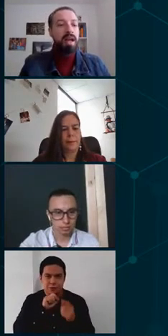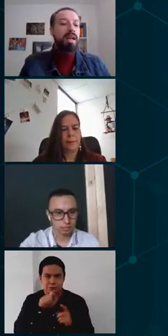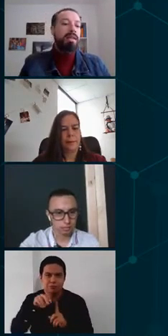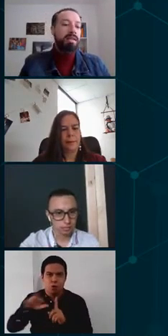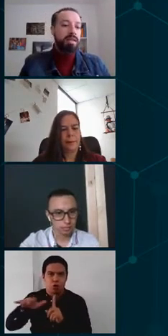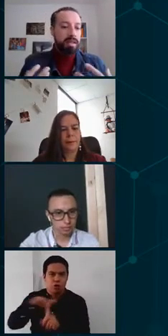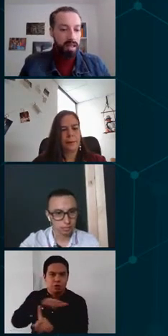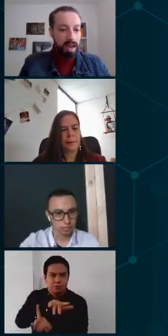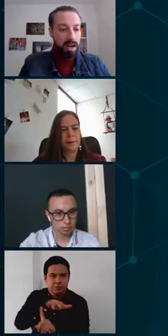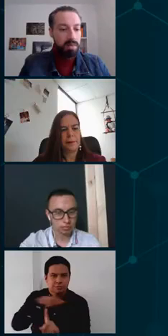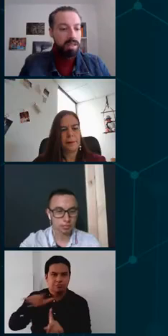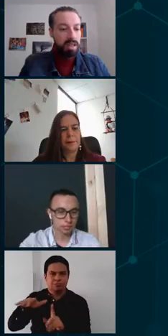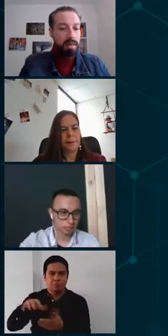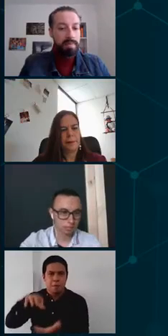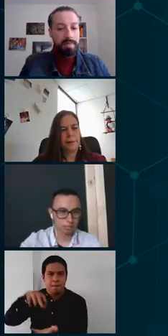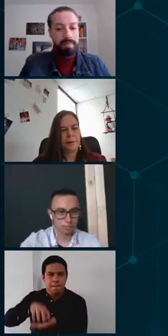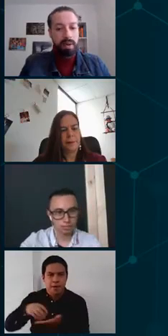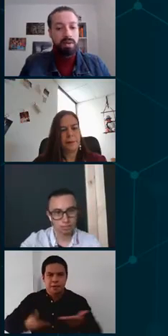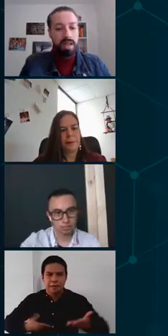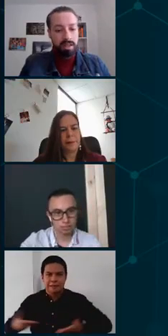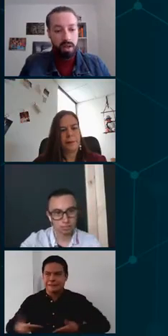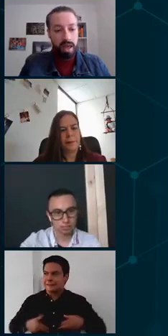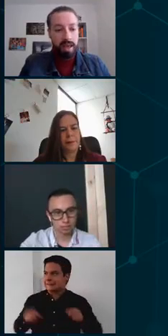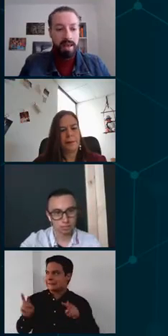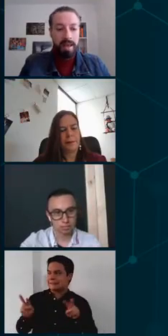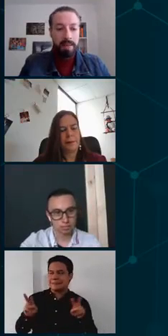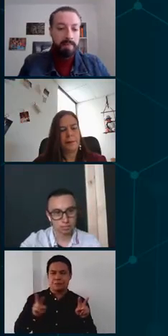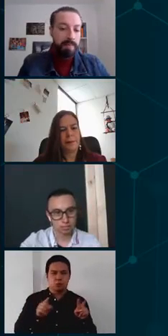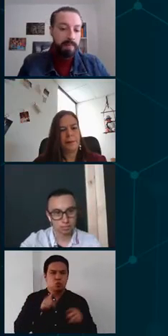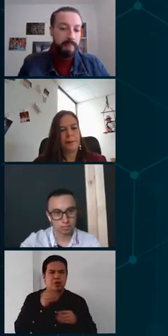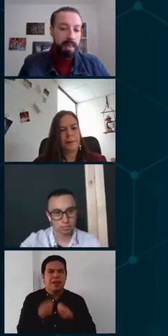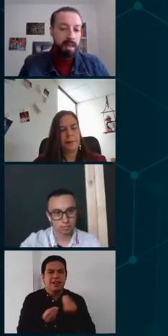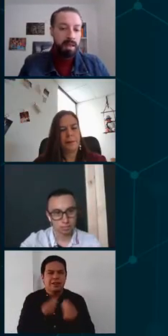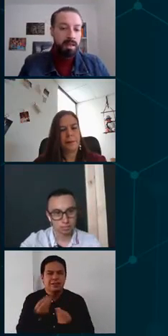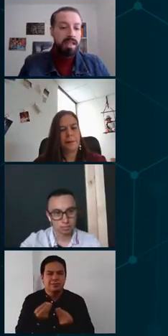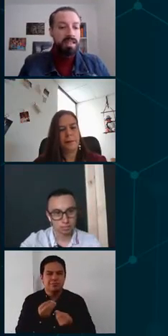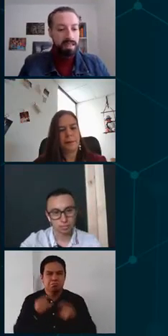entorno para tener como ese proceso de